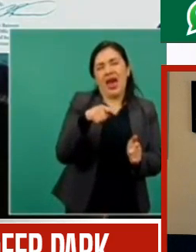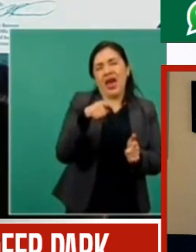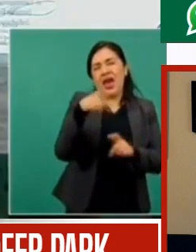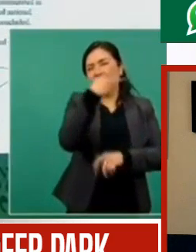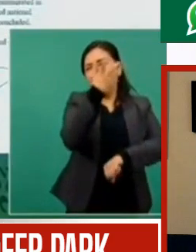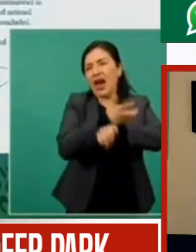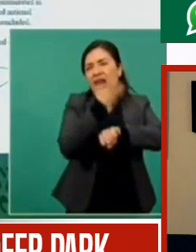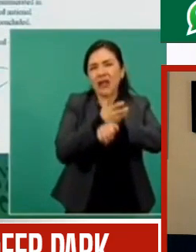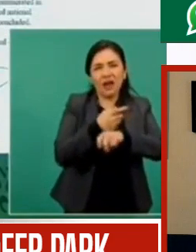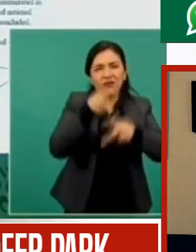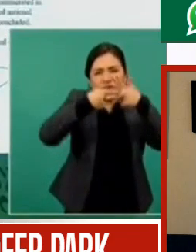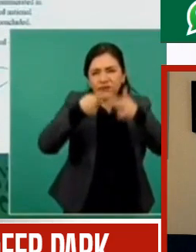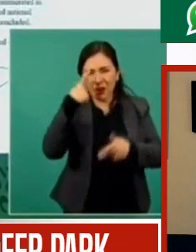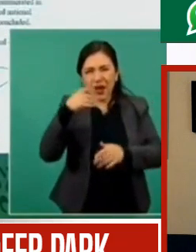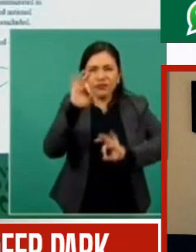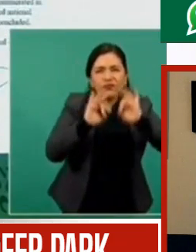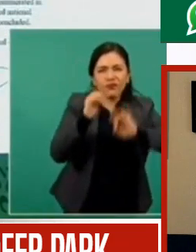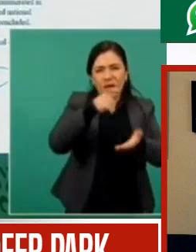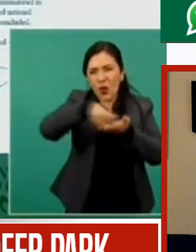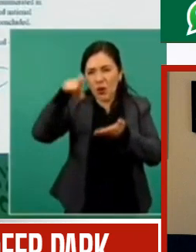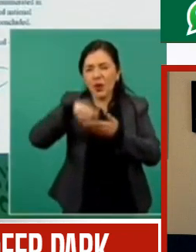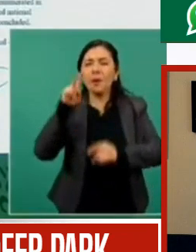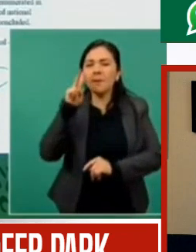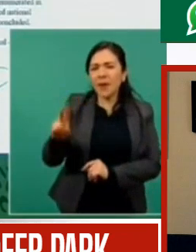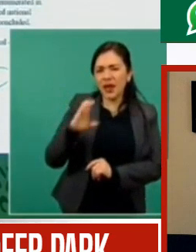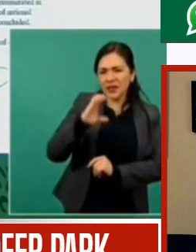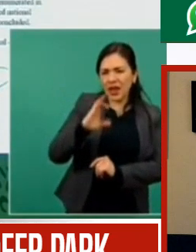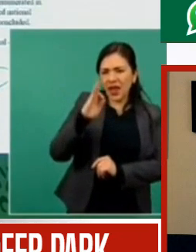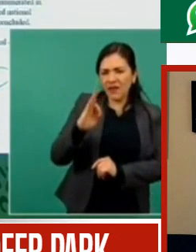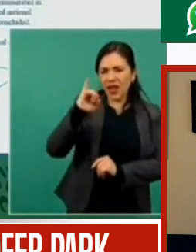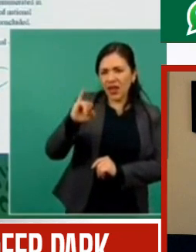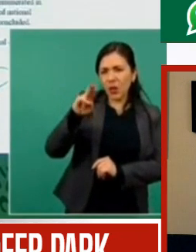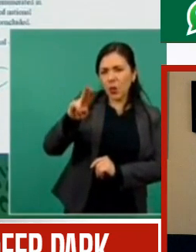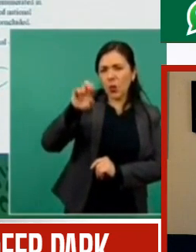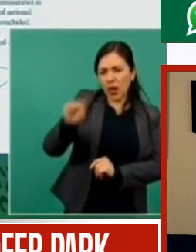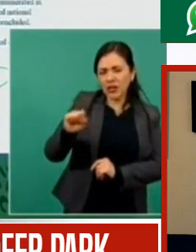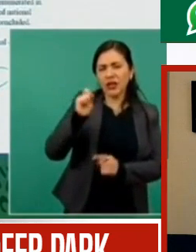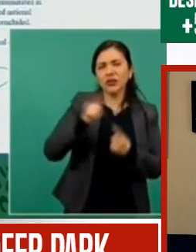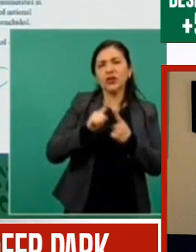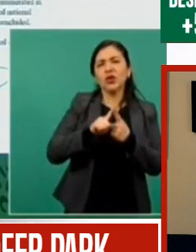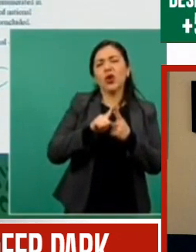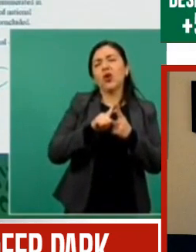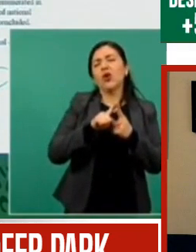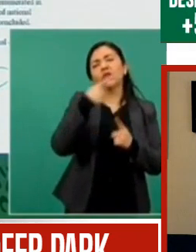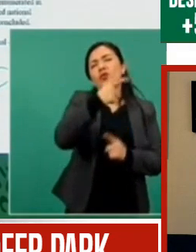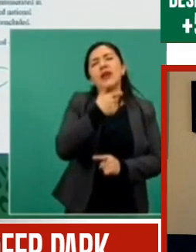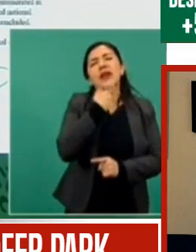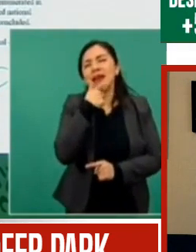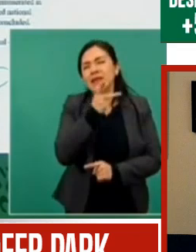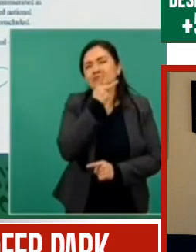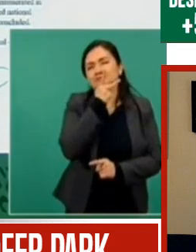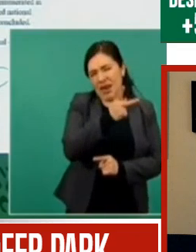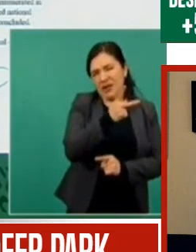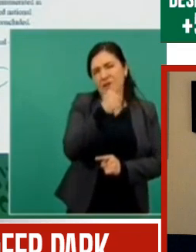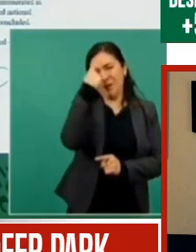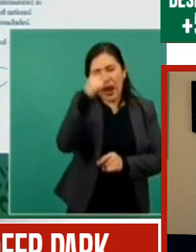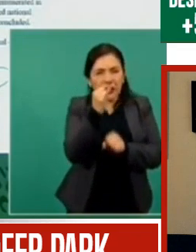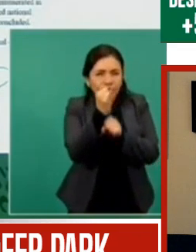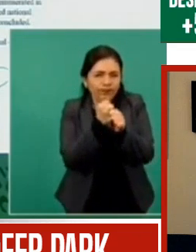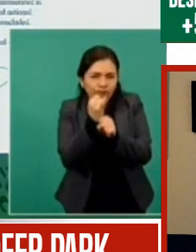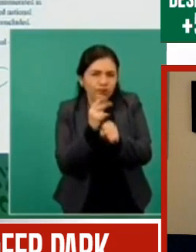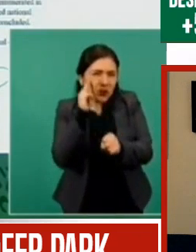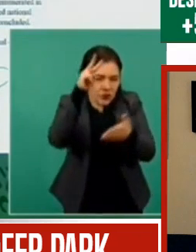está estas siglas cf y u s quiere decir committee on foreign investment linares states